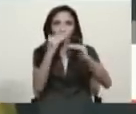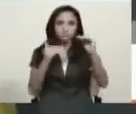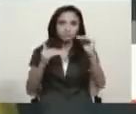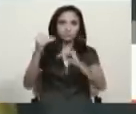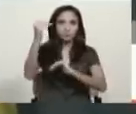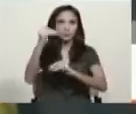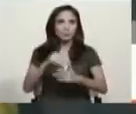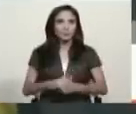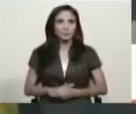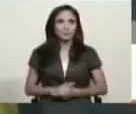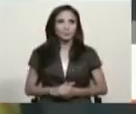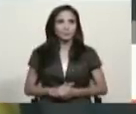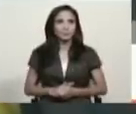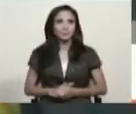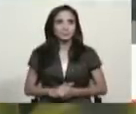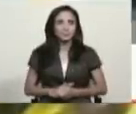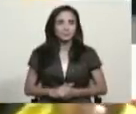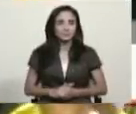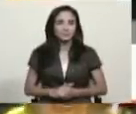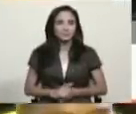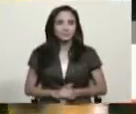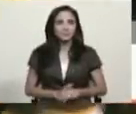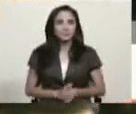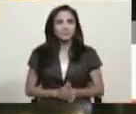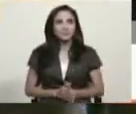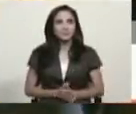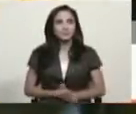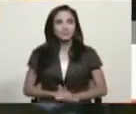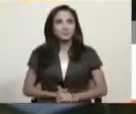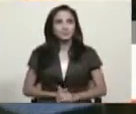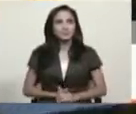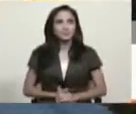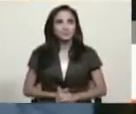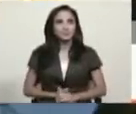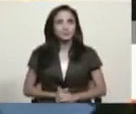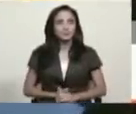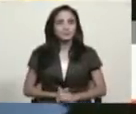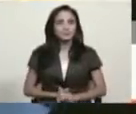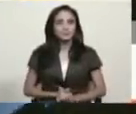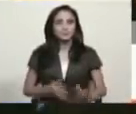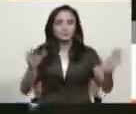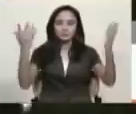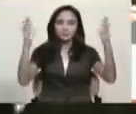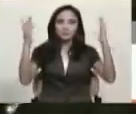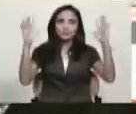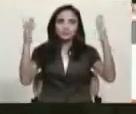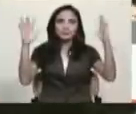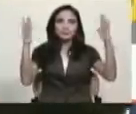laude.